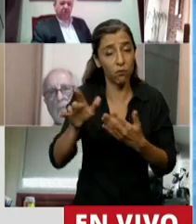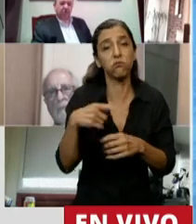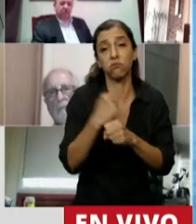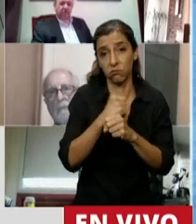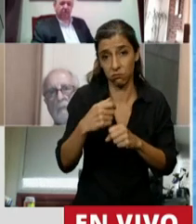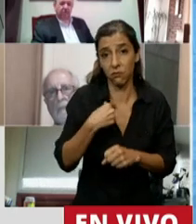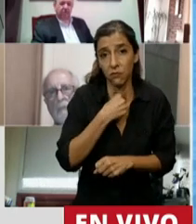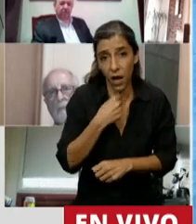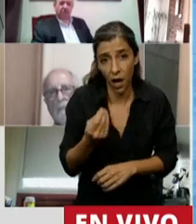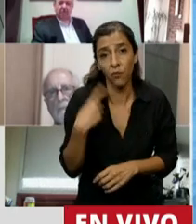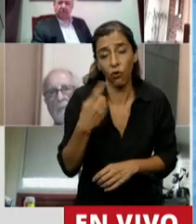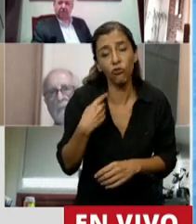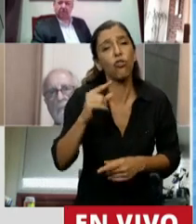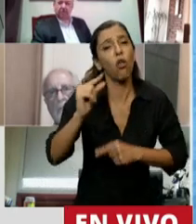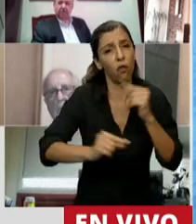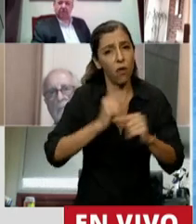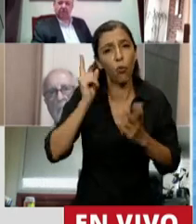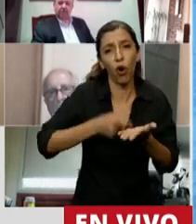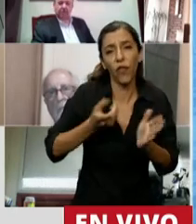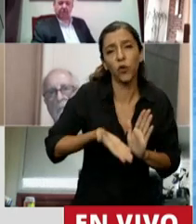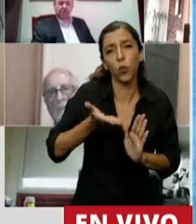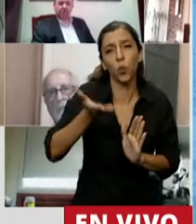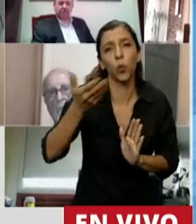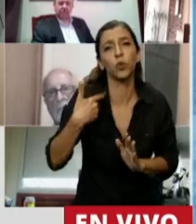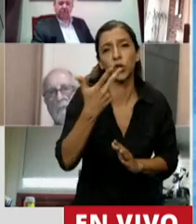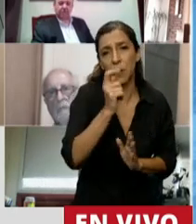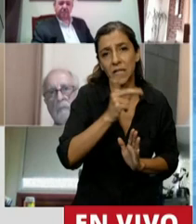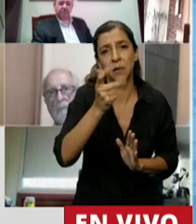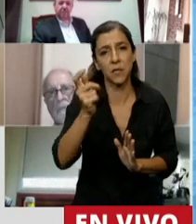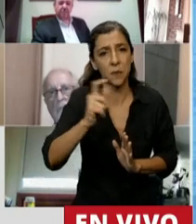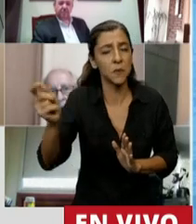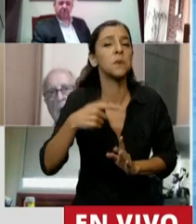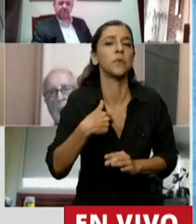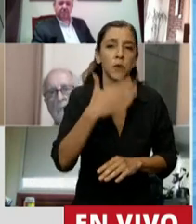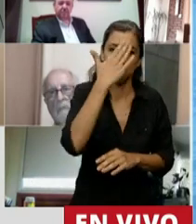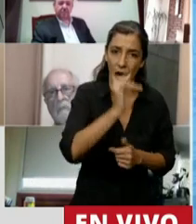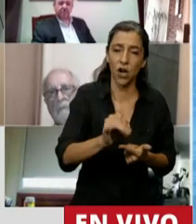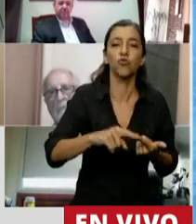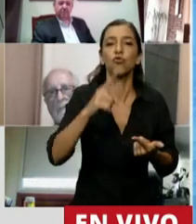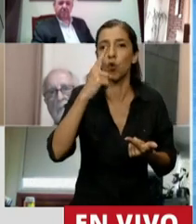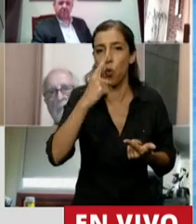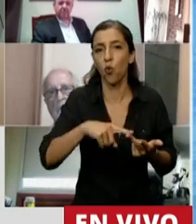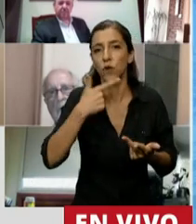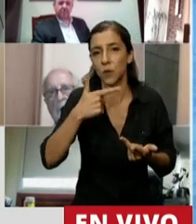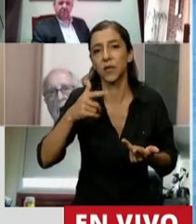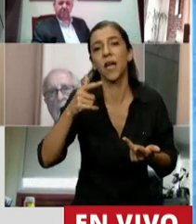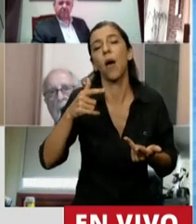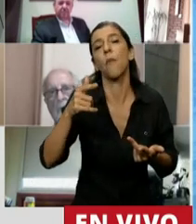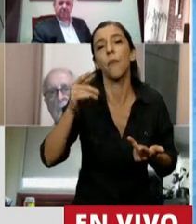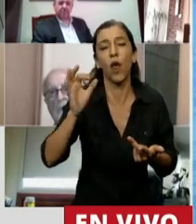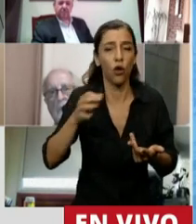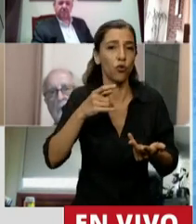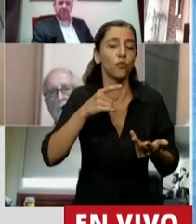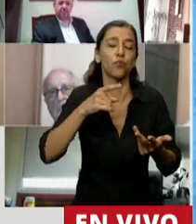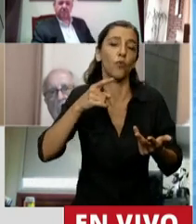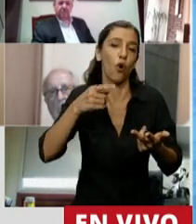venido dando aumentos por decreto trimestrales durante todo este año, en marzo, en junio, en septiembre, en diciembre, y el próximo aumento va a